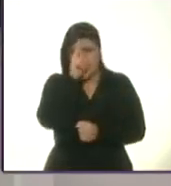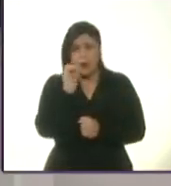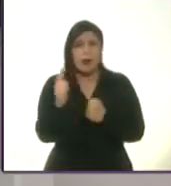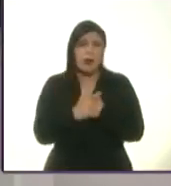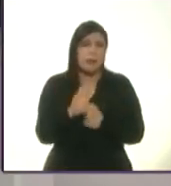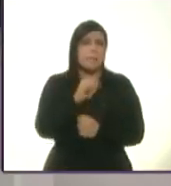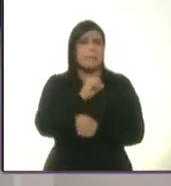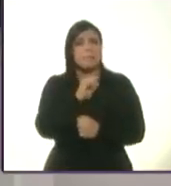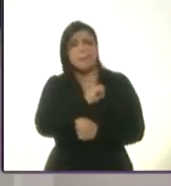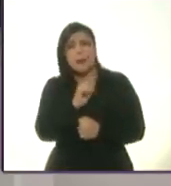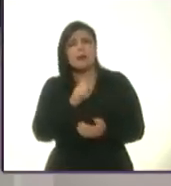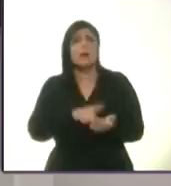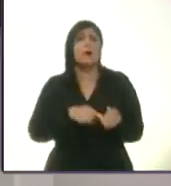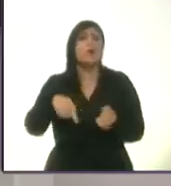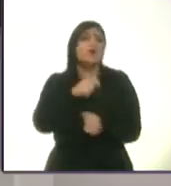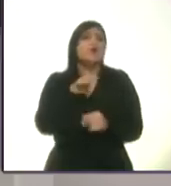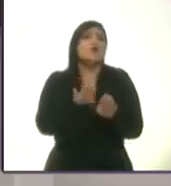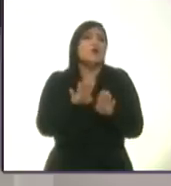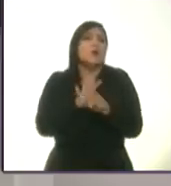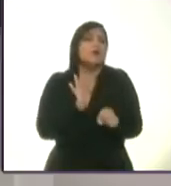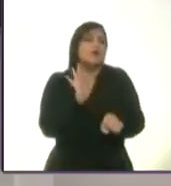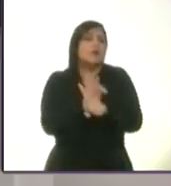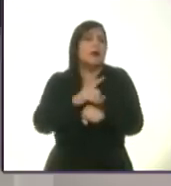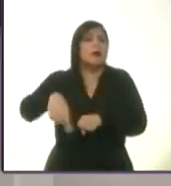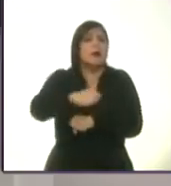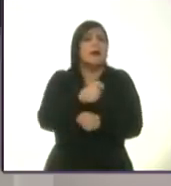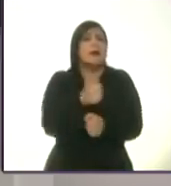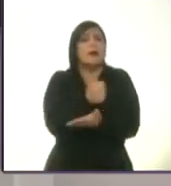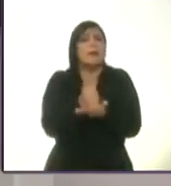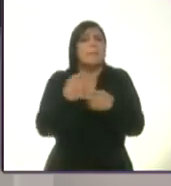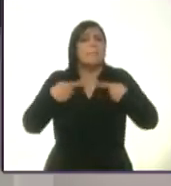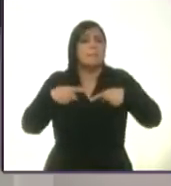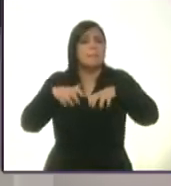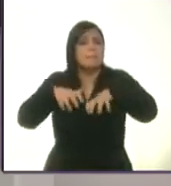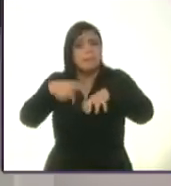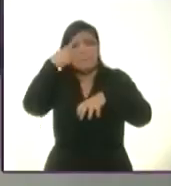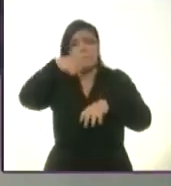garantizaría a los ciudadanos la gobernabilidad